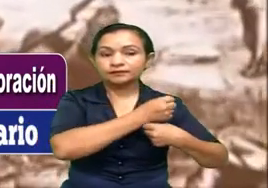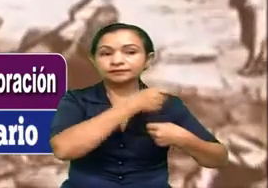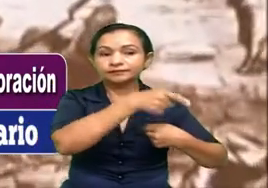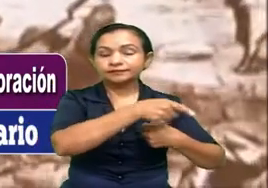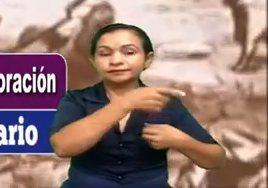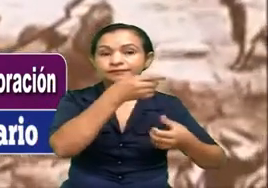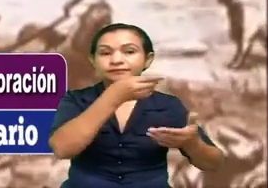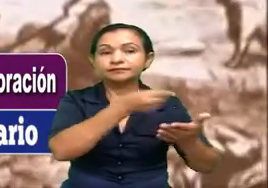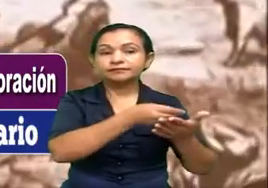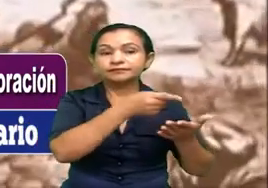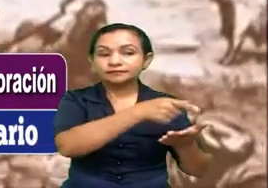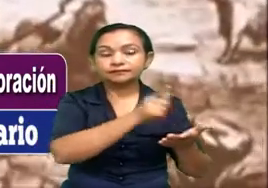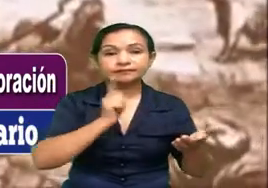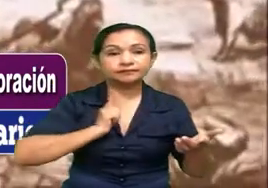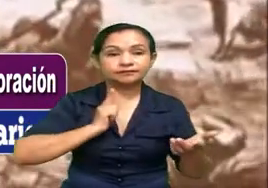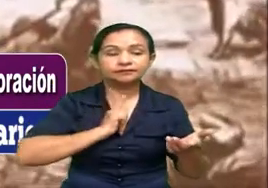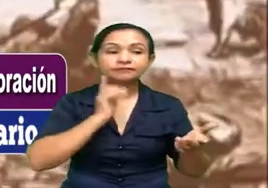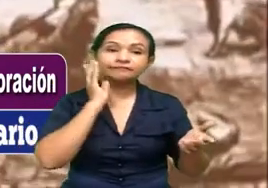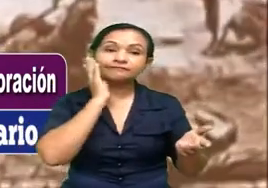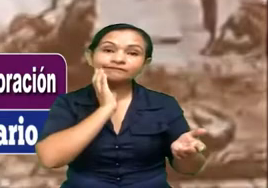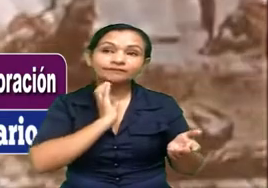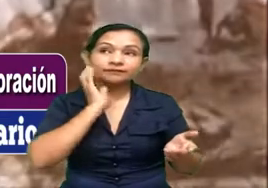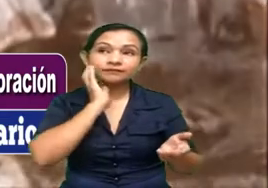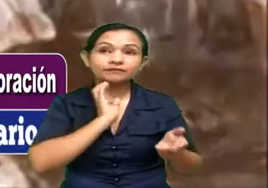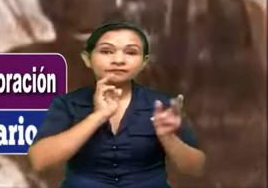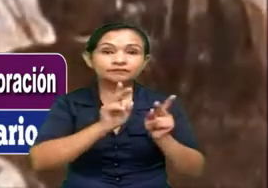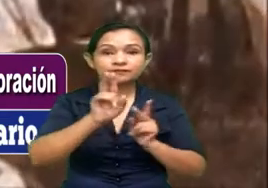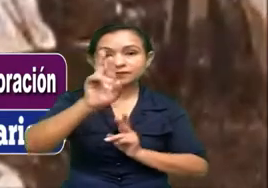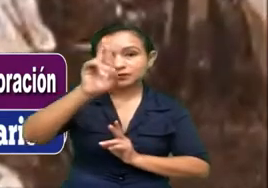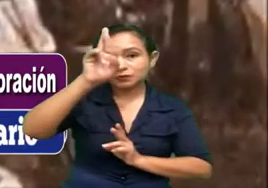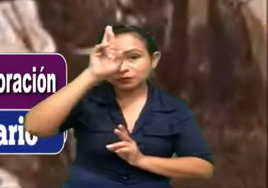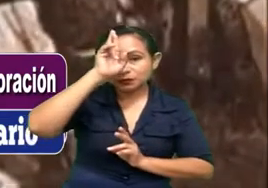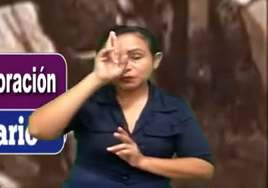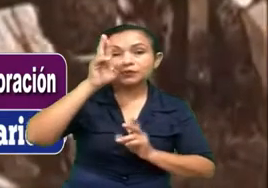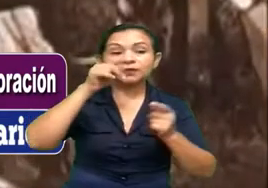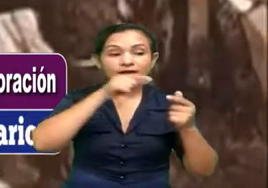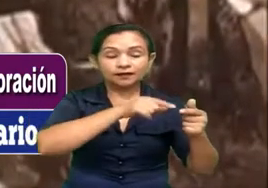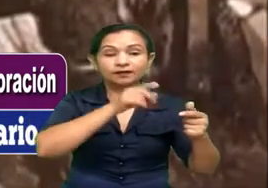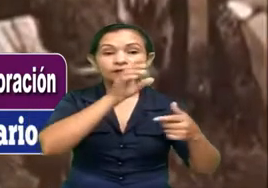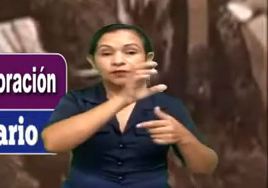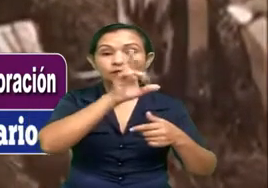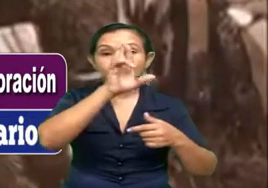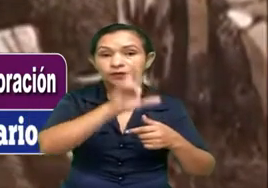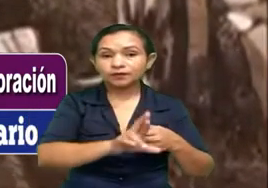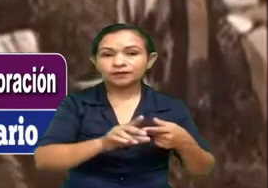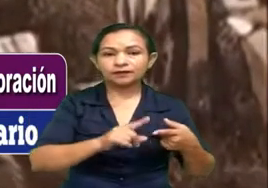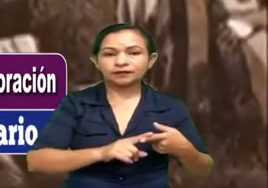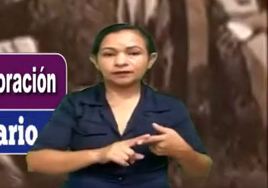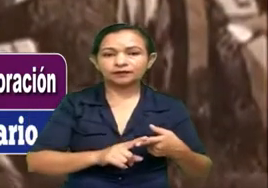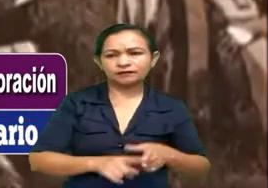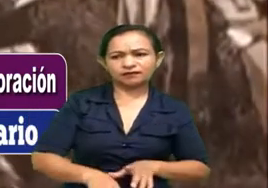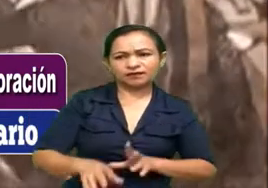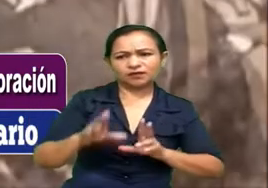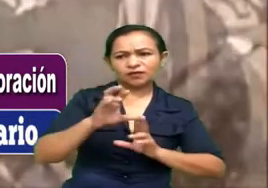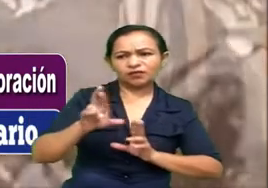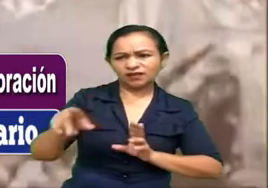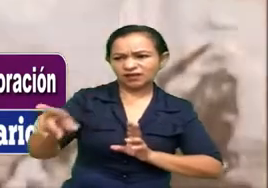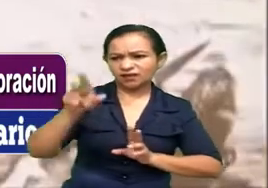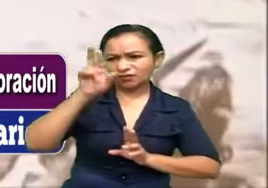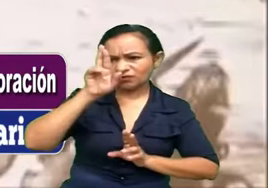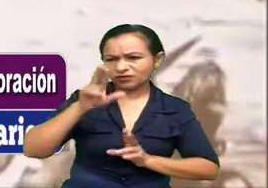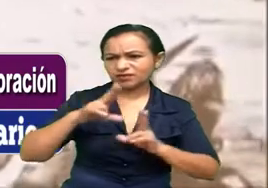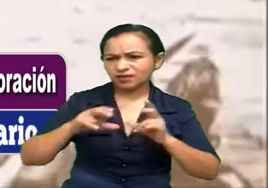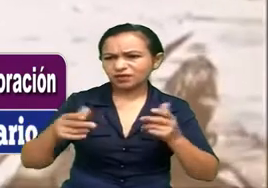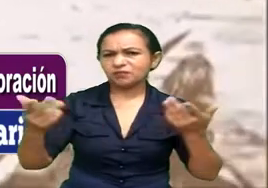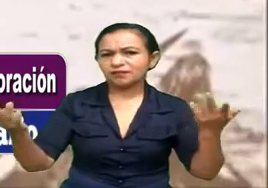contratado expertos rusos, habían rusos, uh-huh, y ahora critican que hayan rusos en Nicaragua, expertos